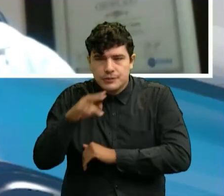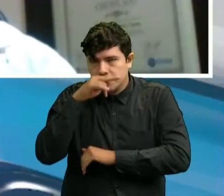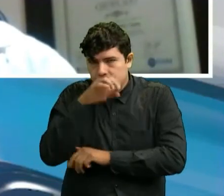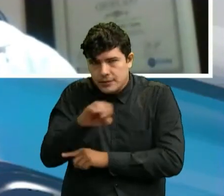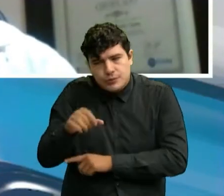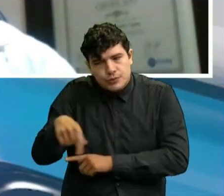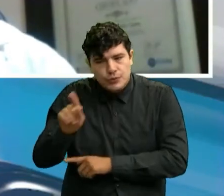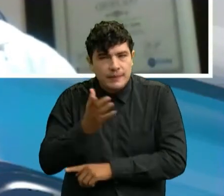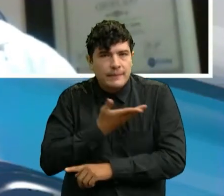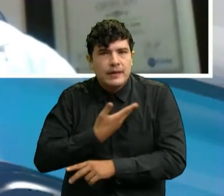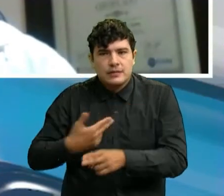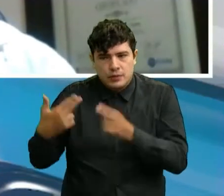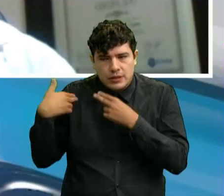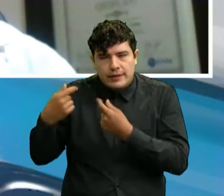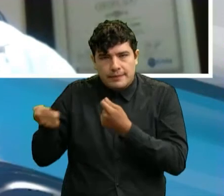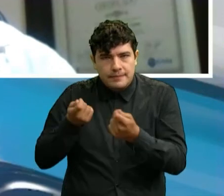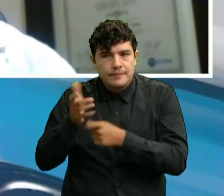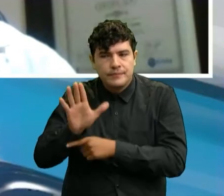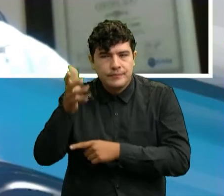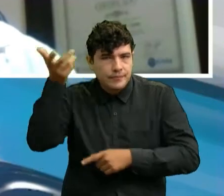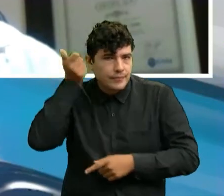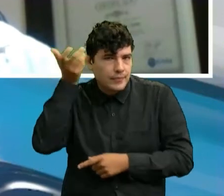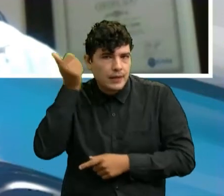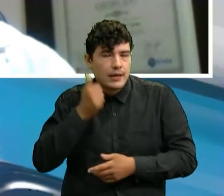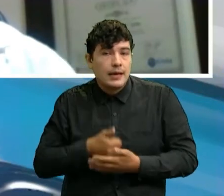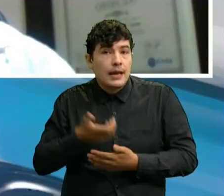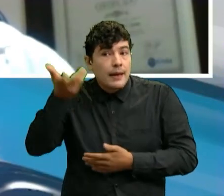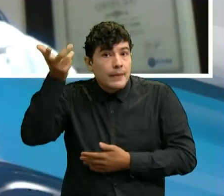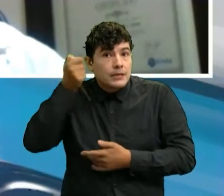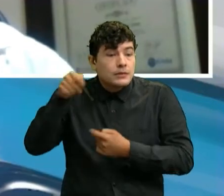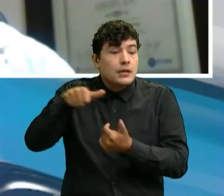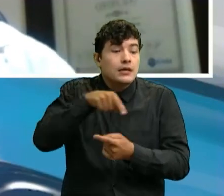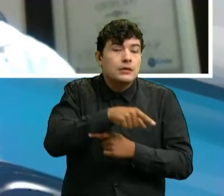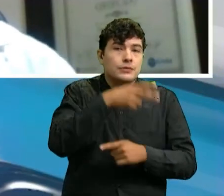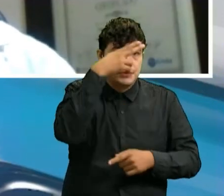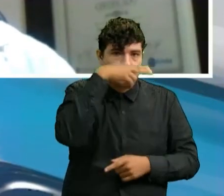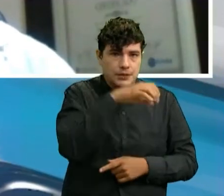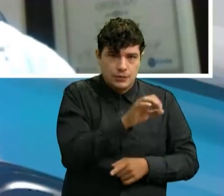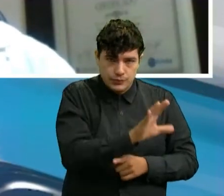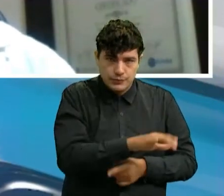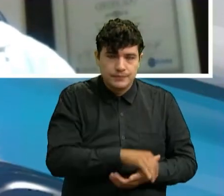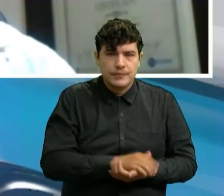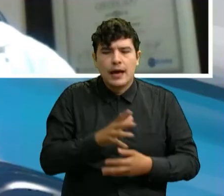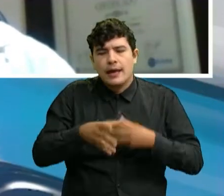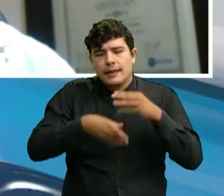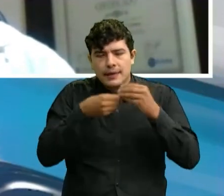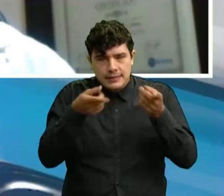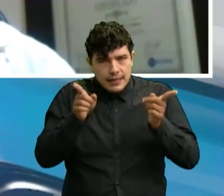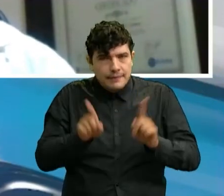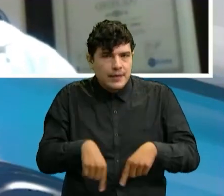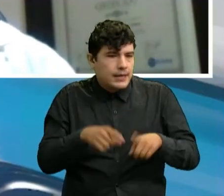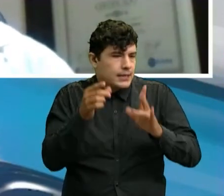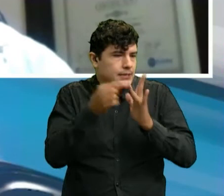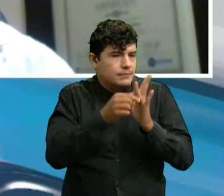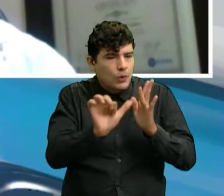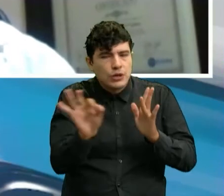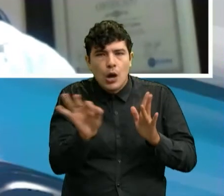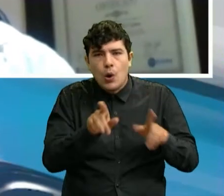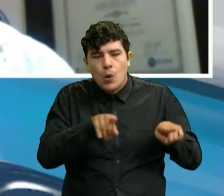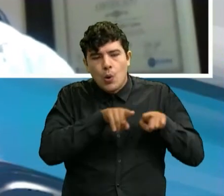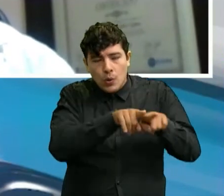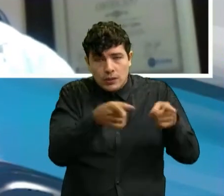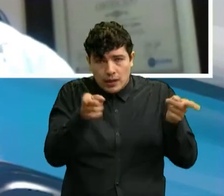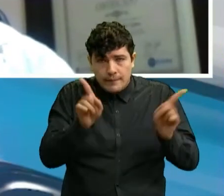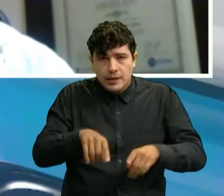la mamá, porque la pensión es para el menor. Bueno, y para la compañera o esposa, si también